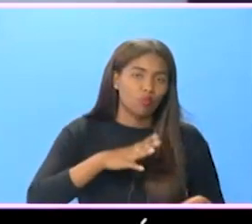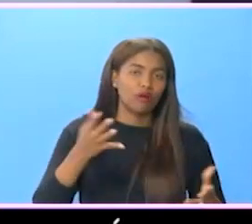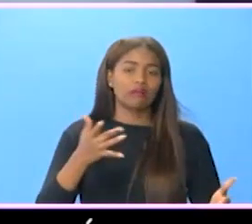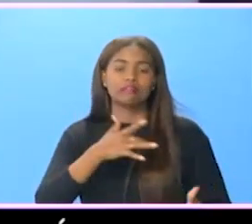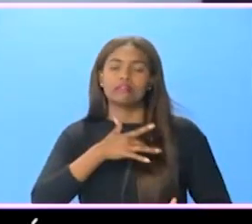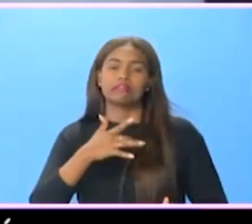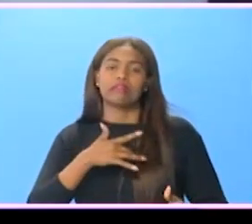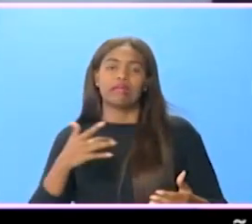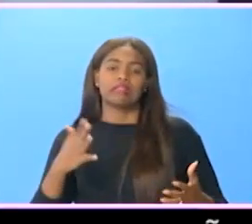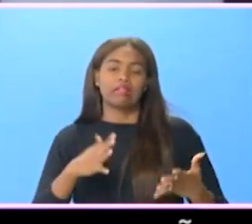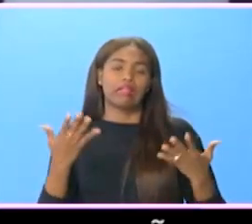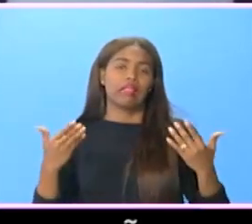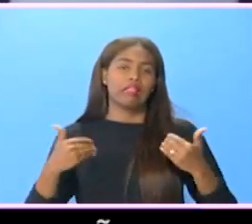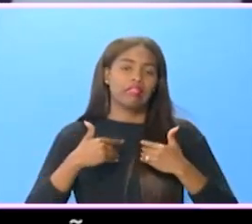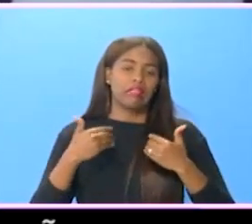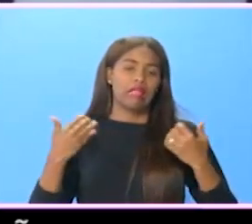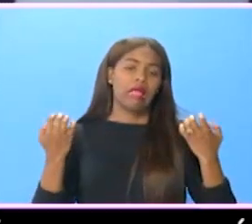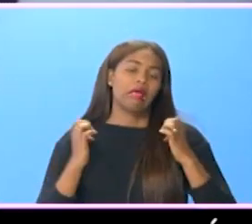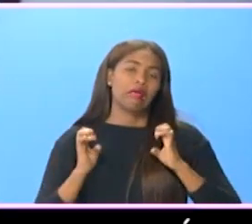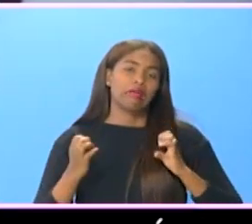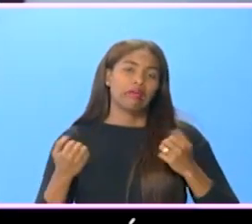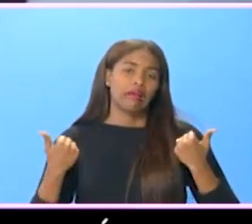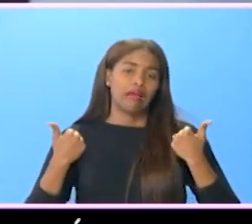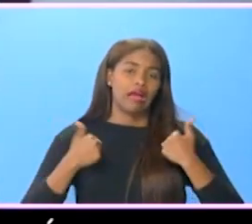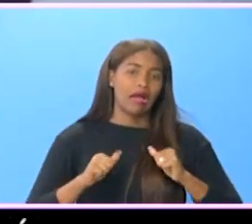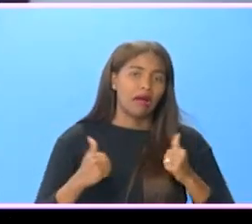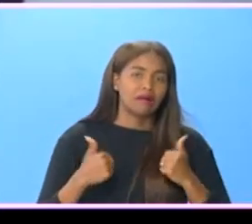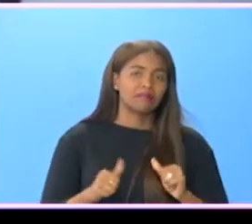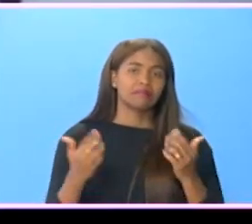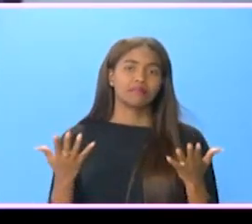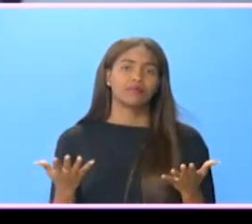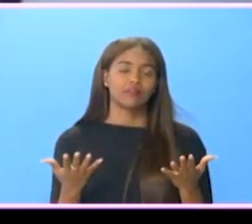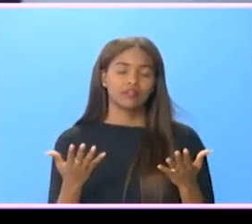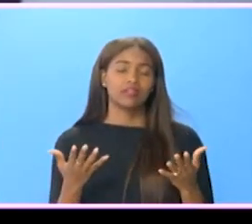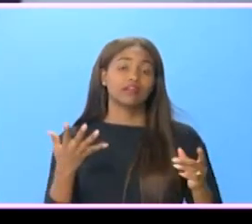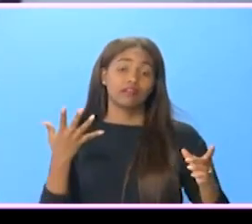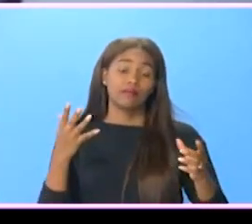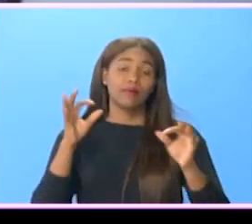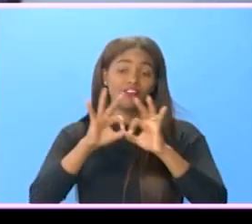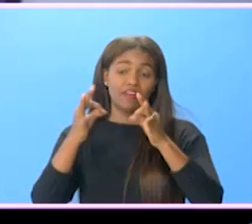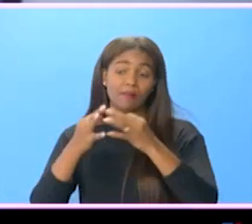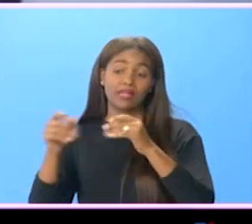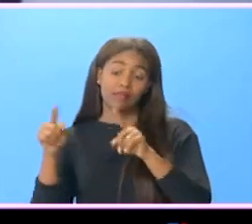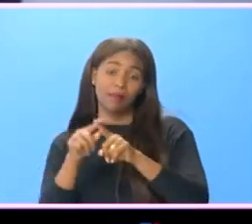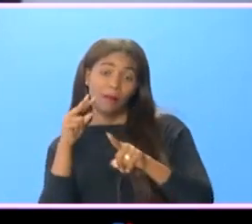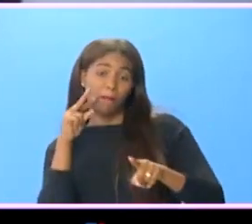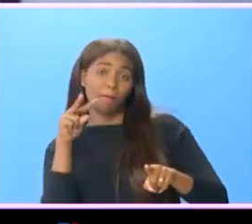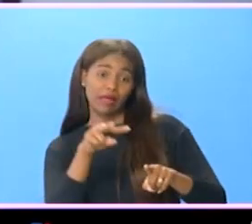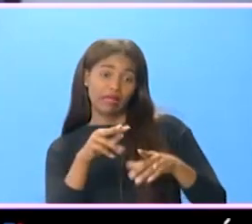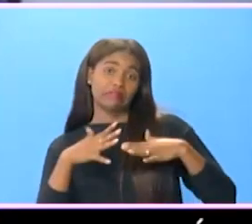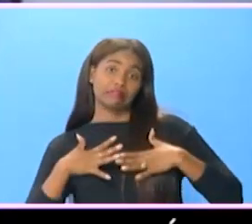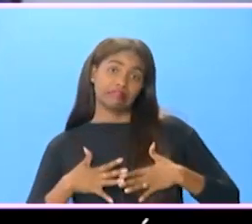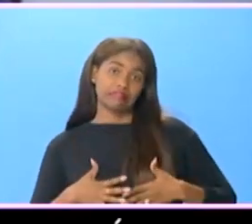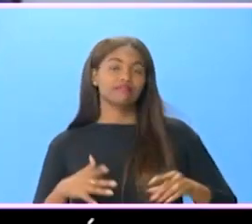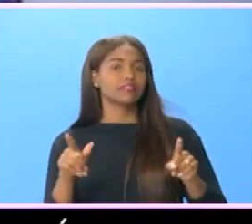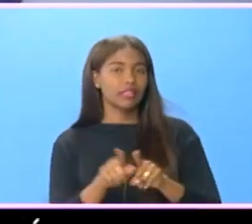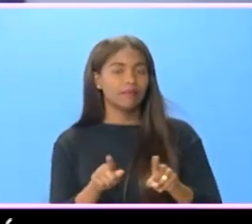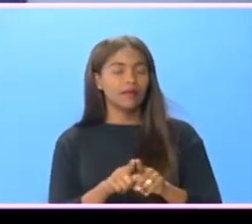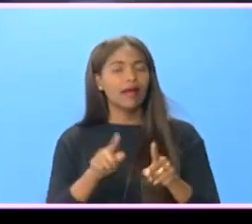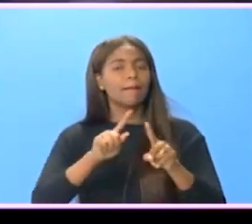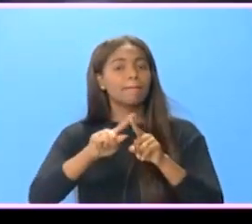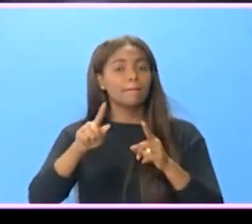vista del ánimo de la mujer, lo cual impacta también muchísimo más a la familia también. Sin embargo, a través de la